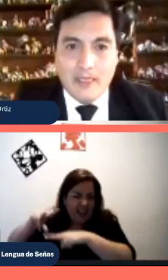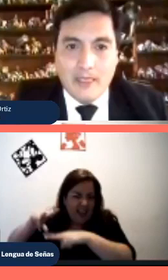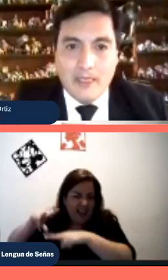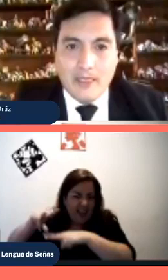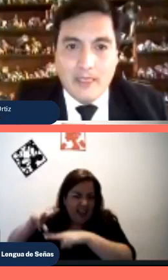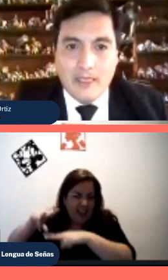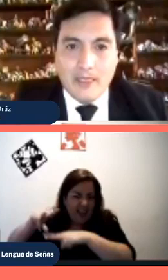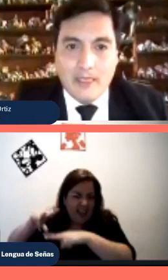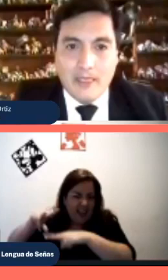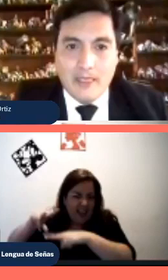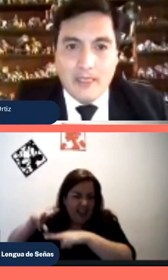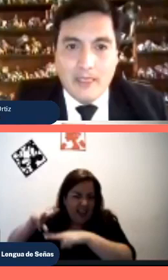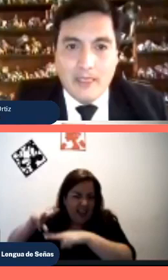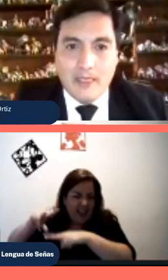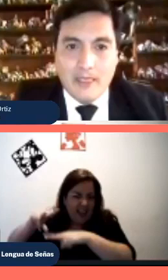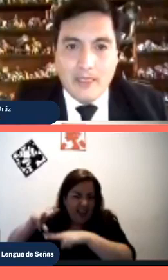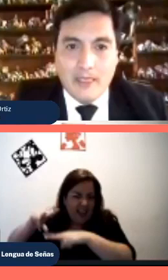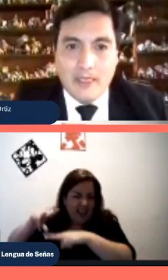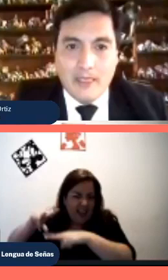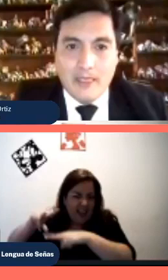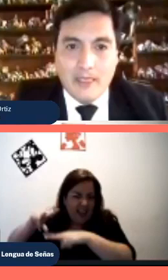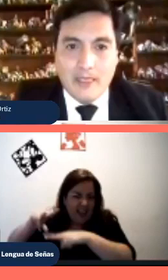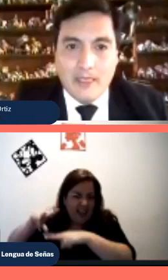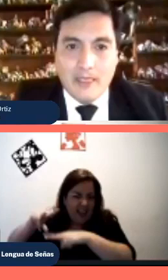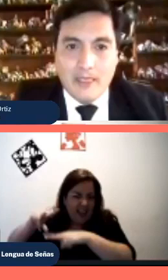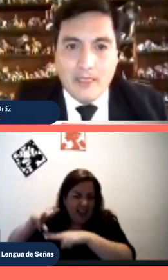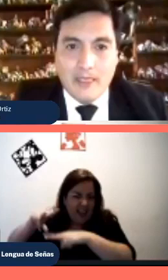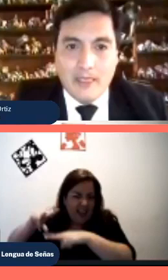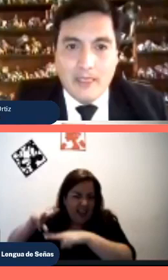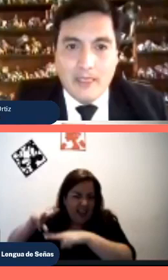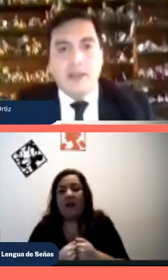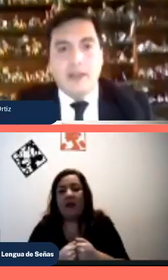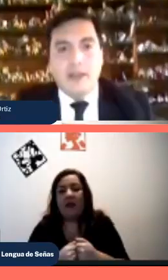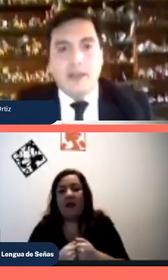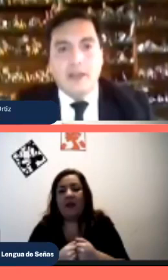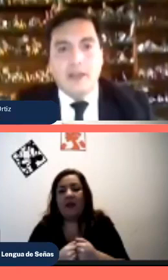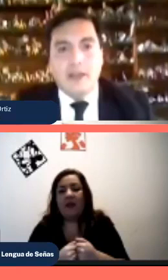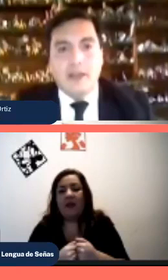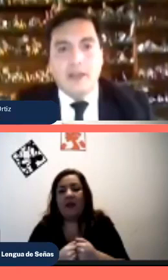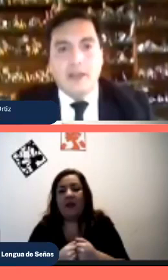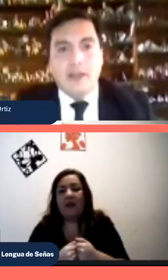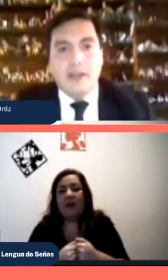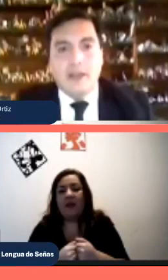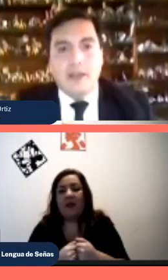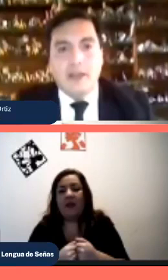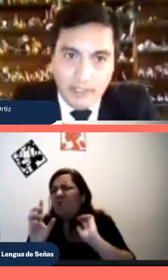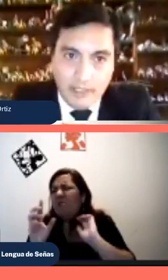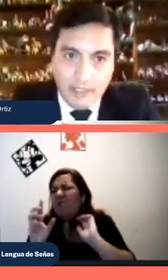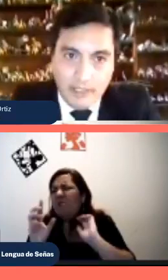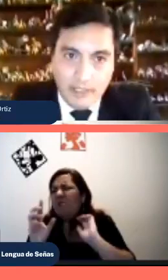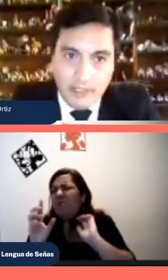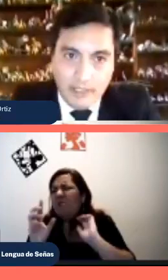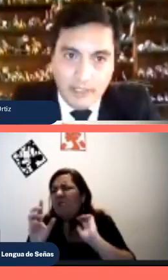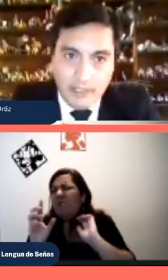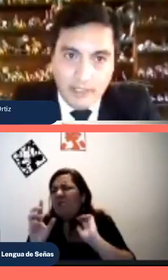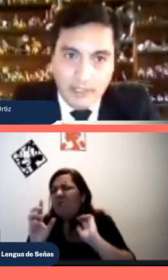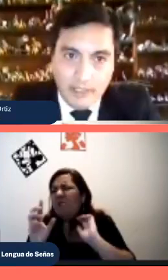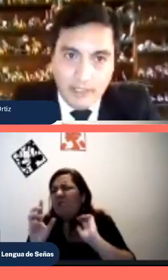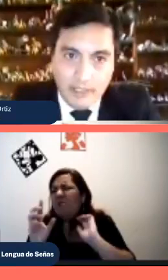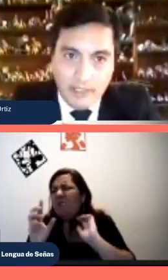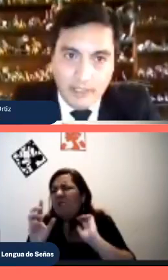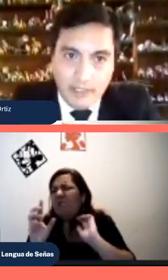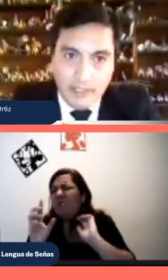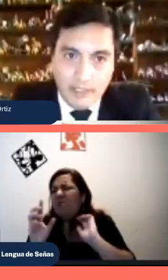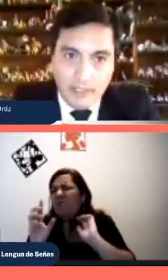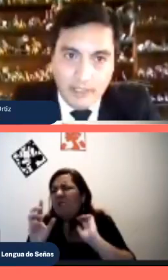Etimológicamente hablando, o sea, el significado de la palabra paleontología viene de palaios, que significa antiguo, onto,